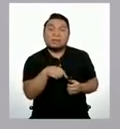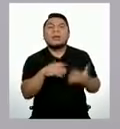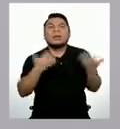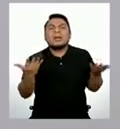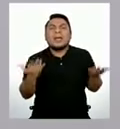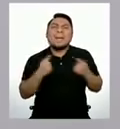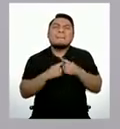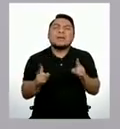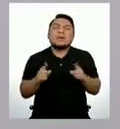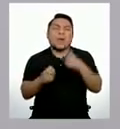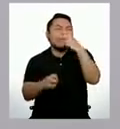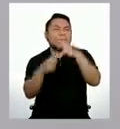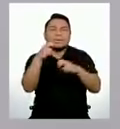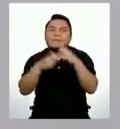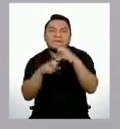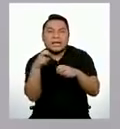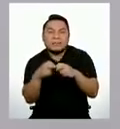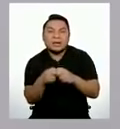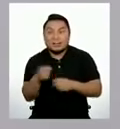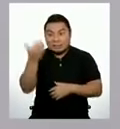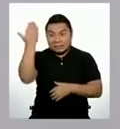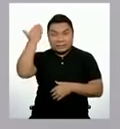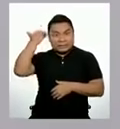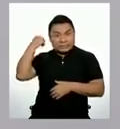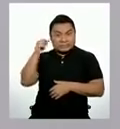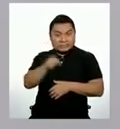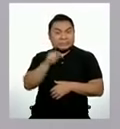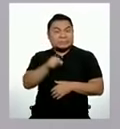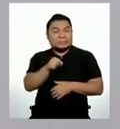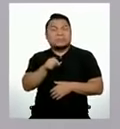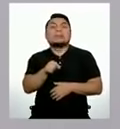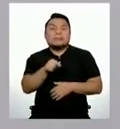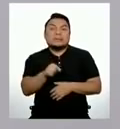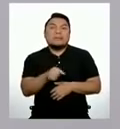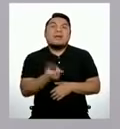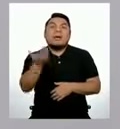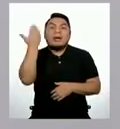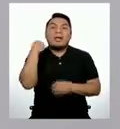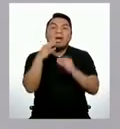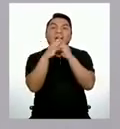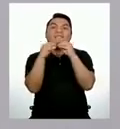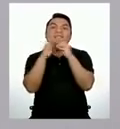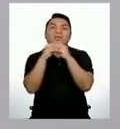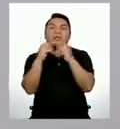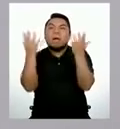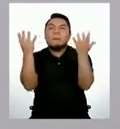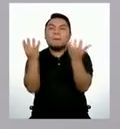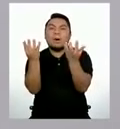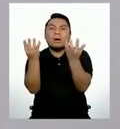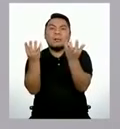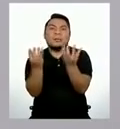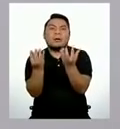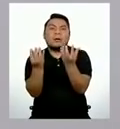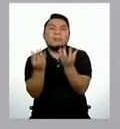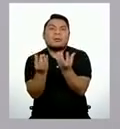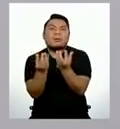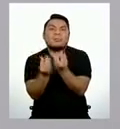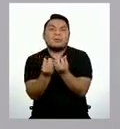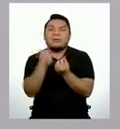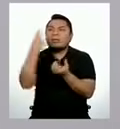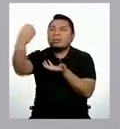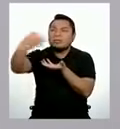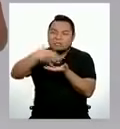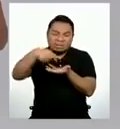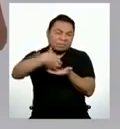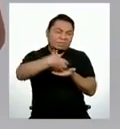problema. En esos tiempos cada vez había menos frutos que recolectar, porque se podrían antes de